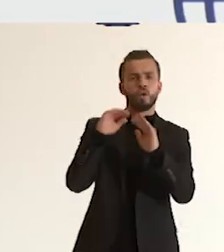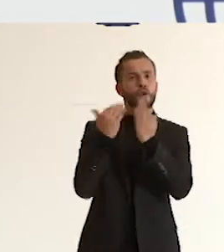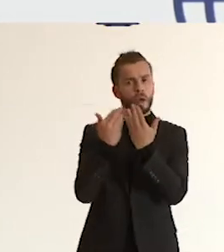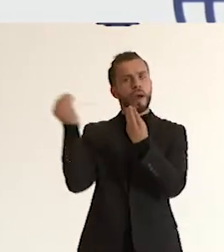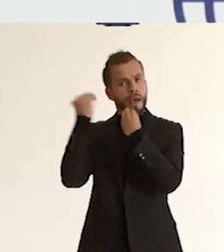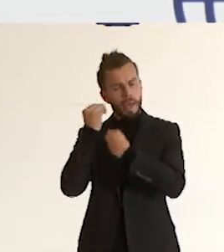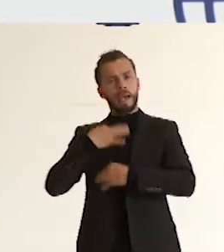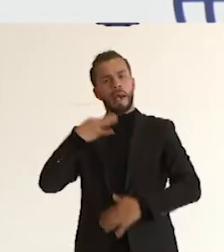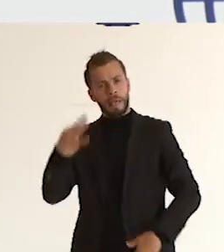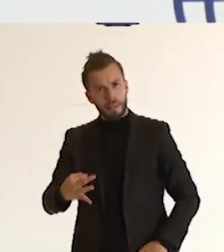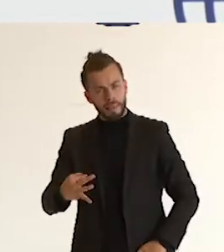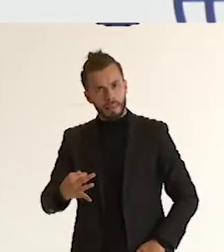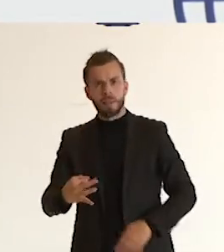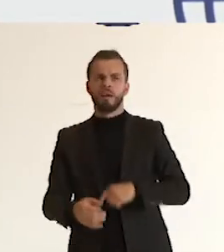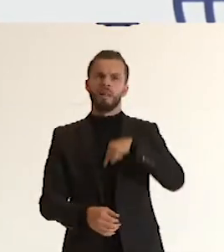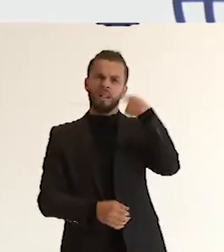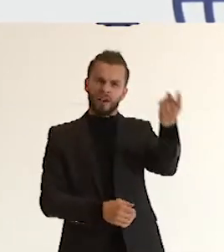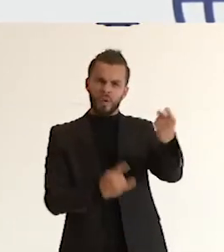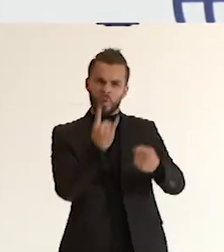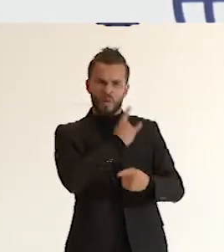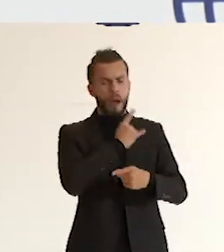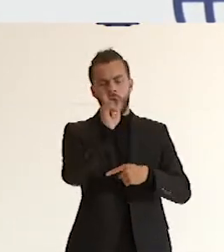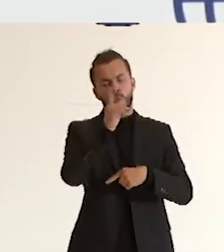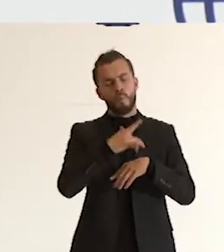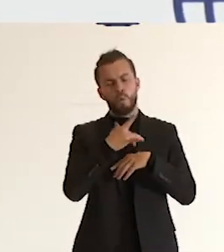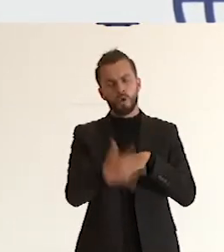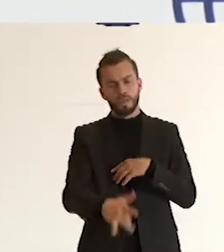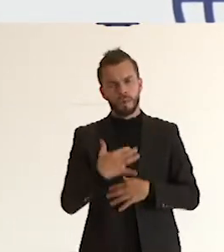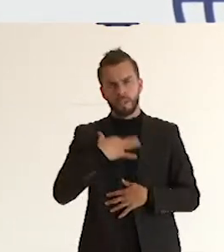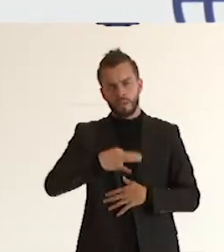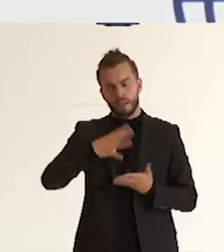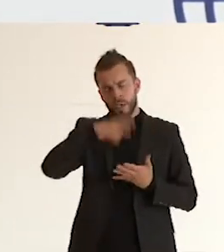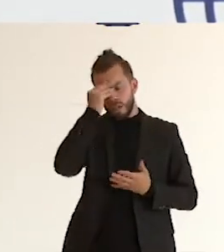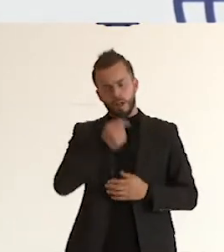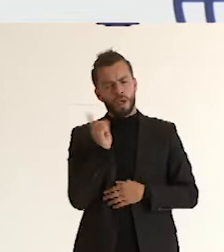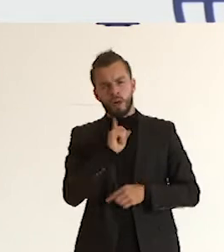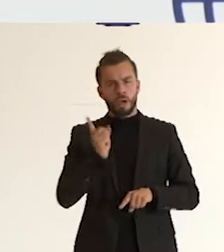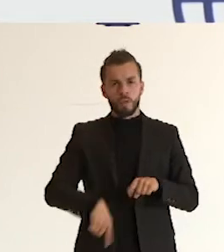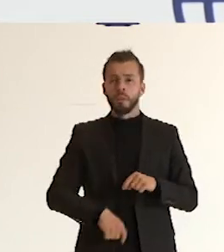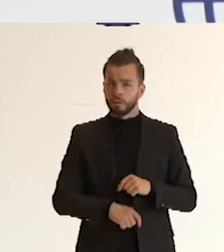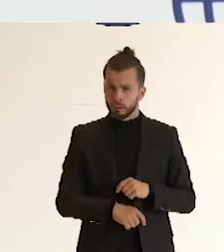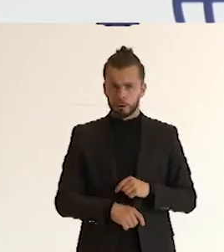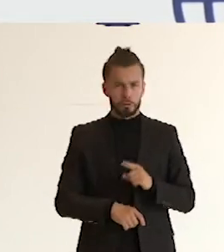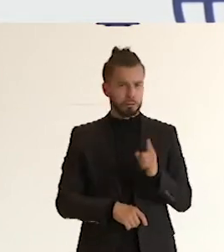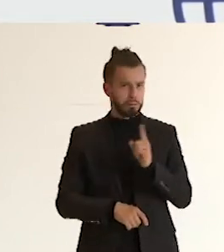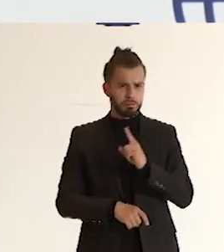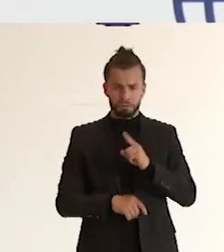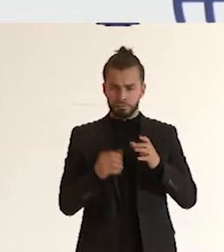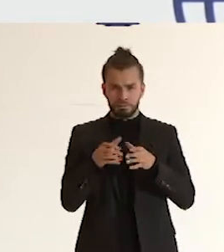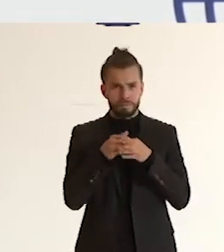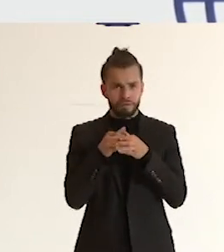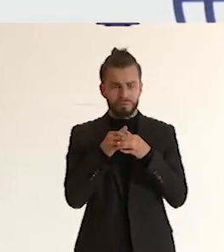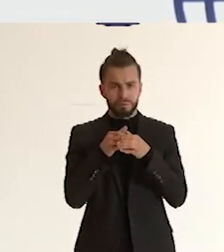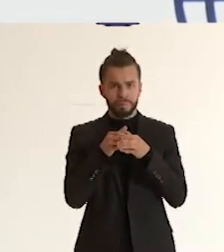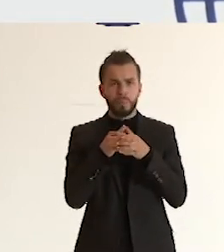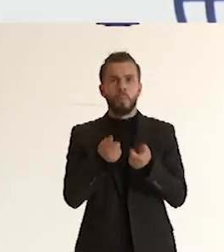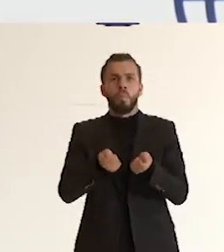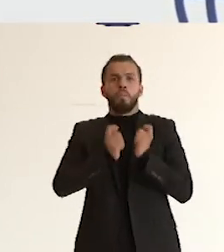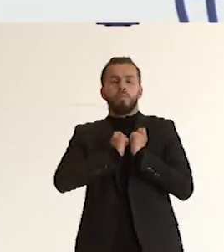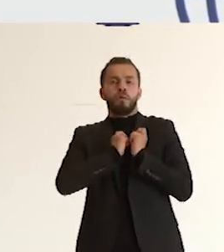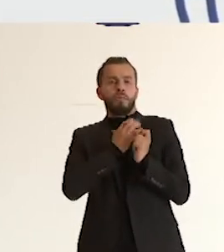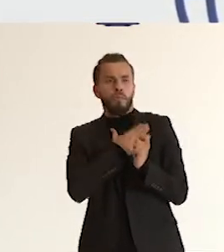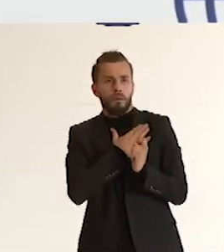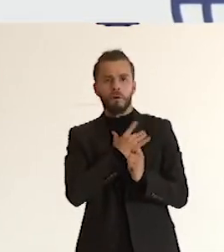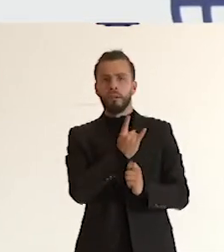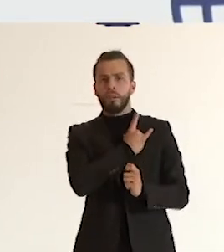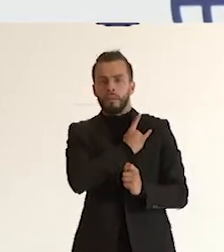universidad digamos que ya es tarde para hacer algo nosotros creemos que no nos corresponde toda la responsabilidad pero que no es